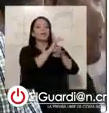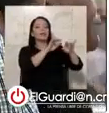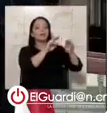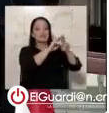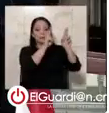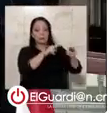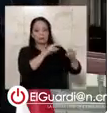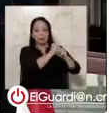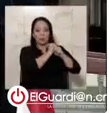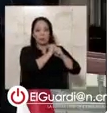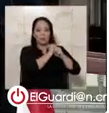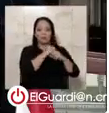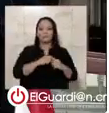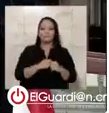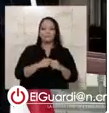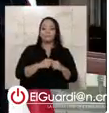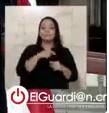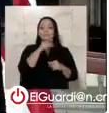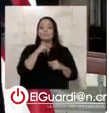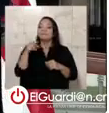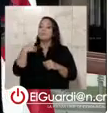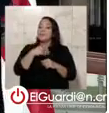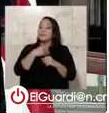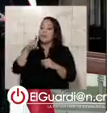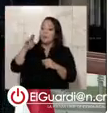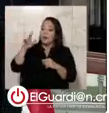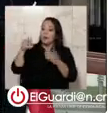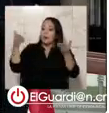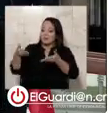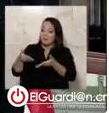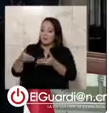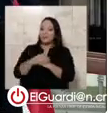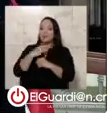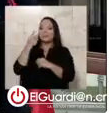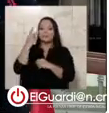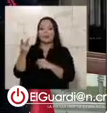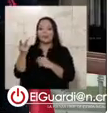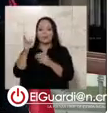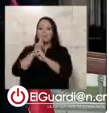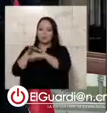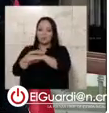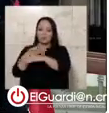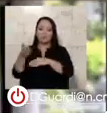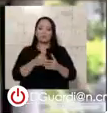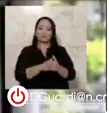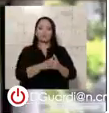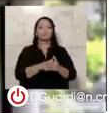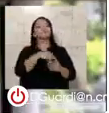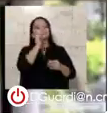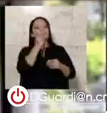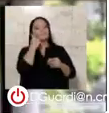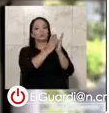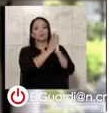es de ciberseguridad. Señora ministra, doña Paula Abogantes, bienvenida. Gusto de verla. Contéstele usted, por favor. Sí, la